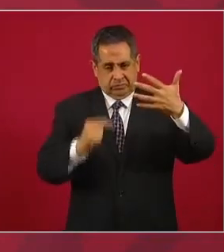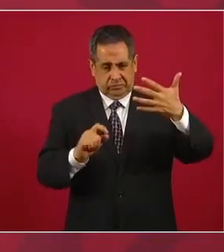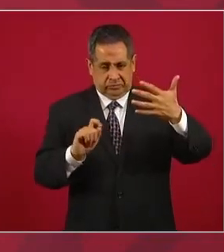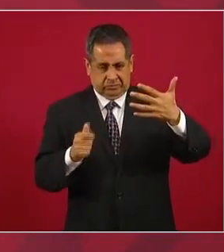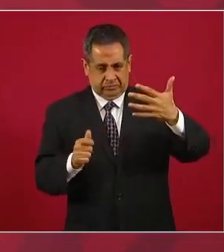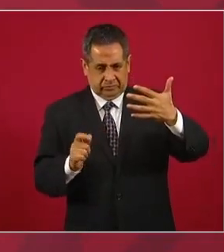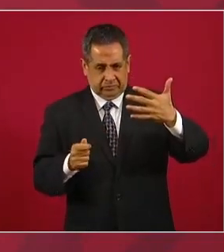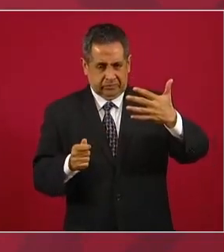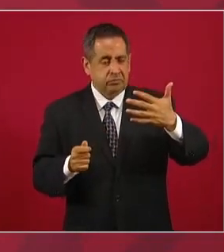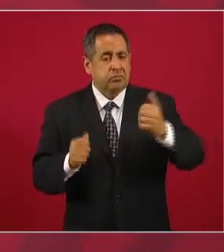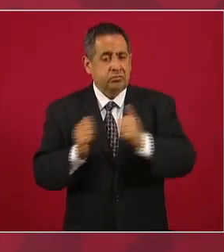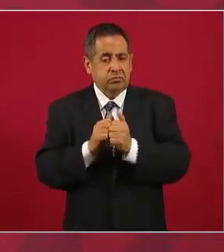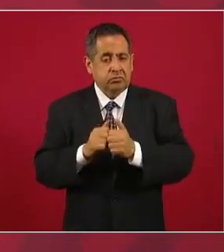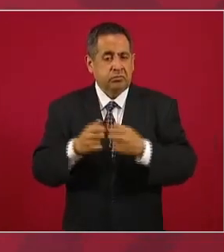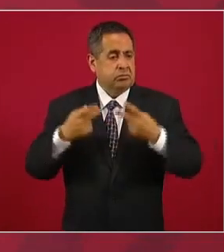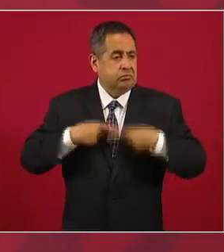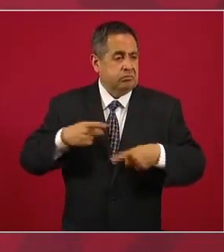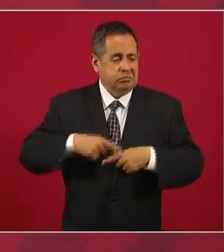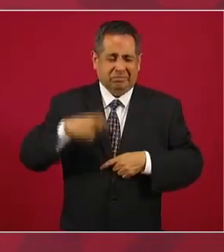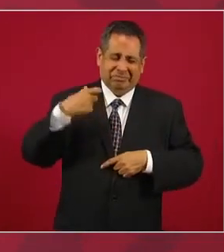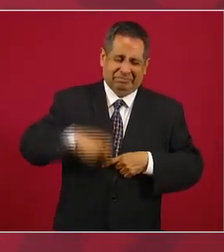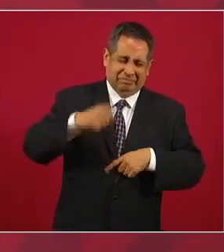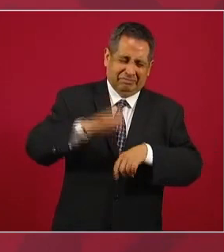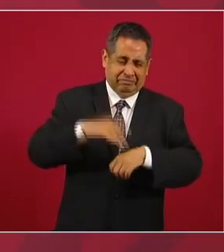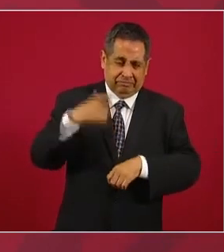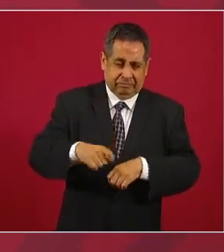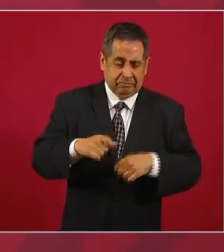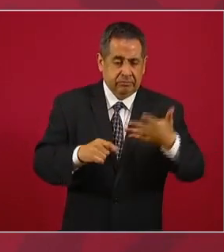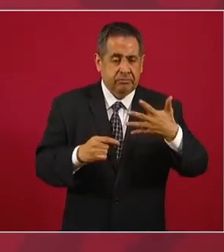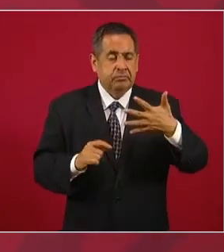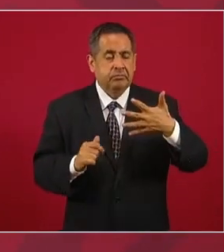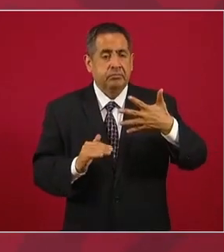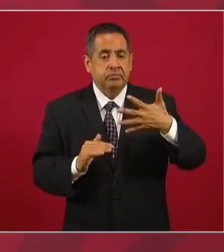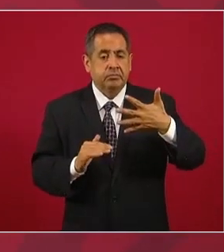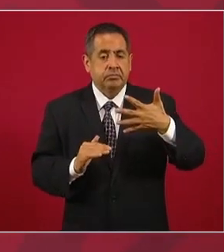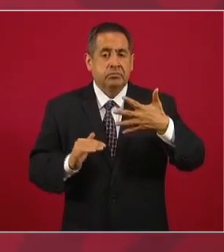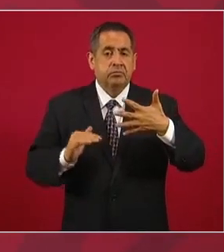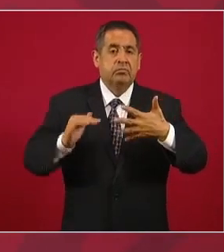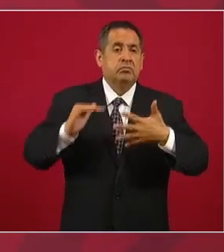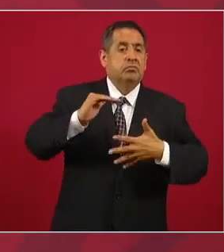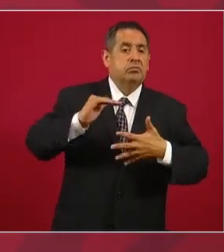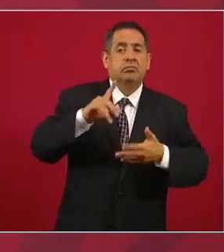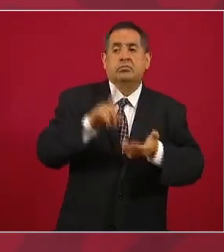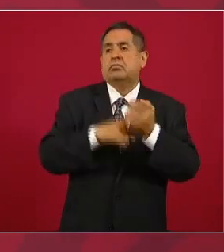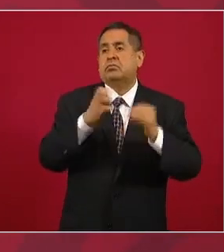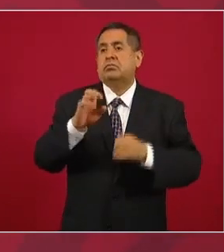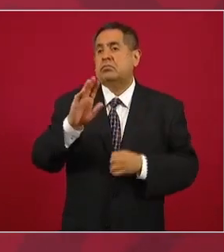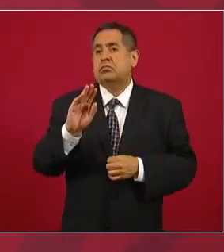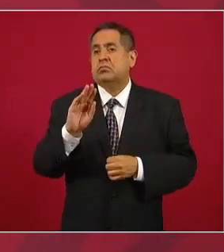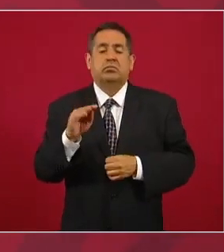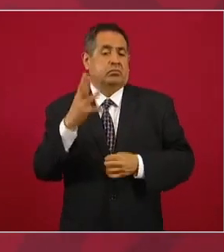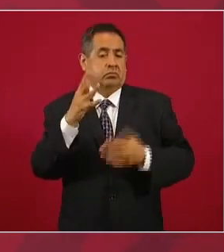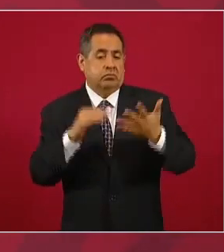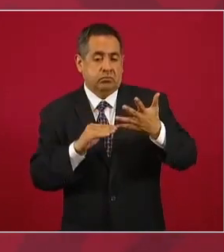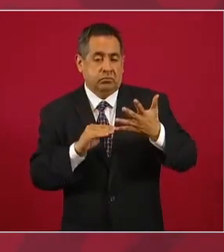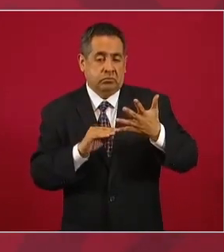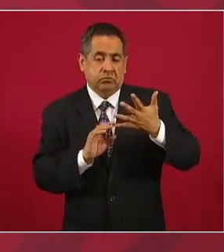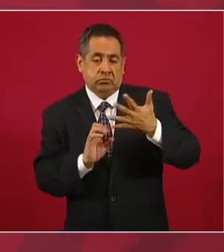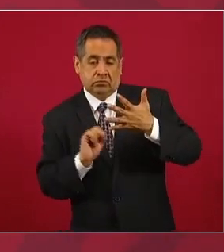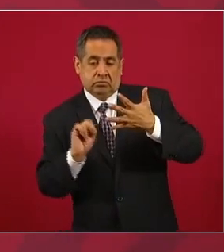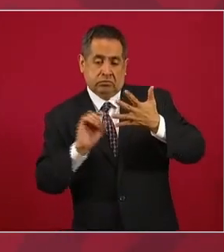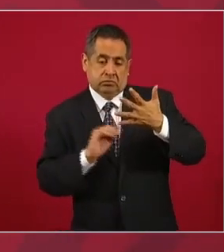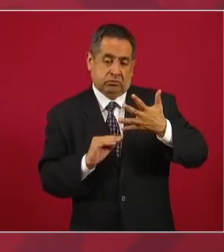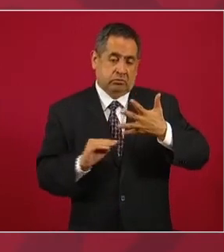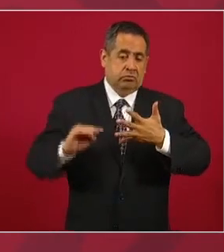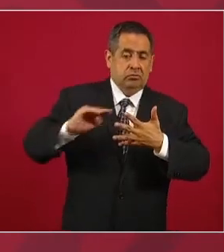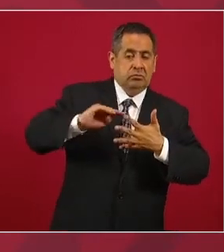los países del mundo con más multimillonarios, en 1994 México escaló